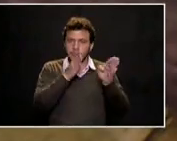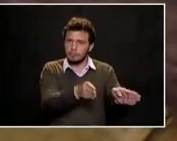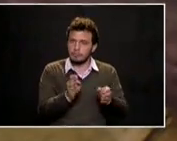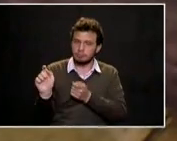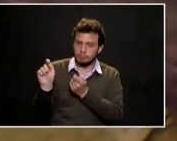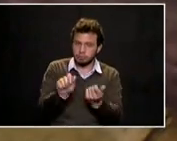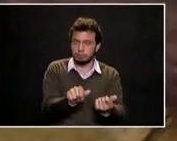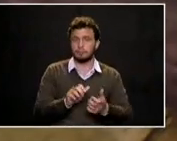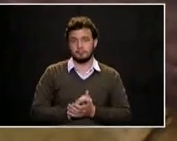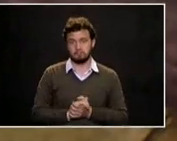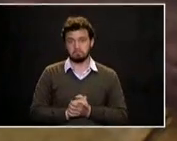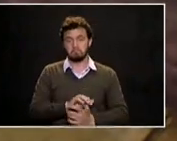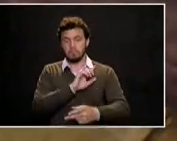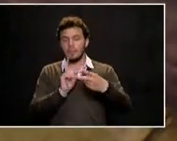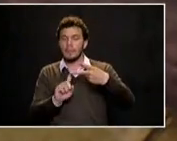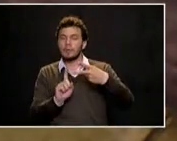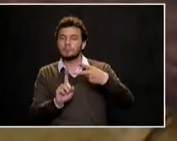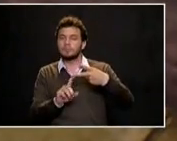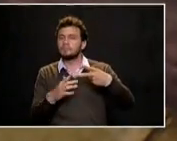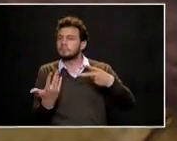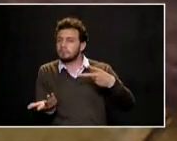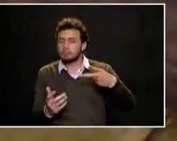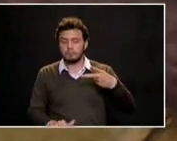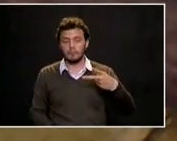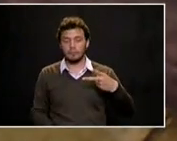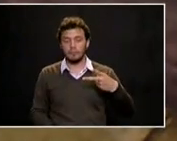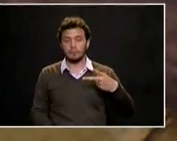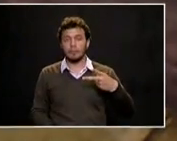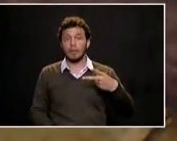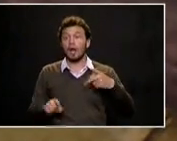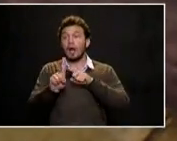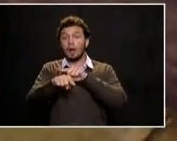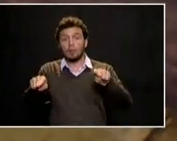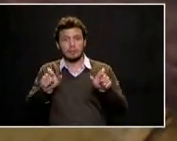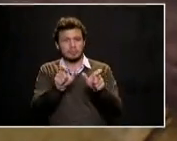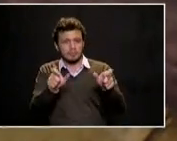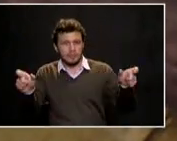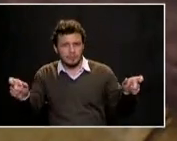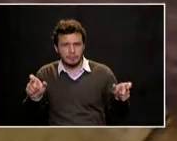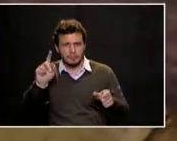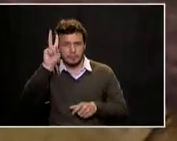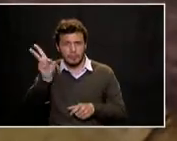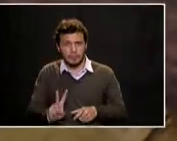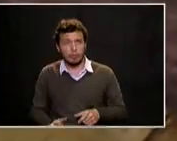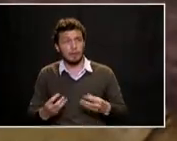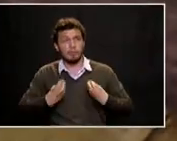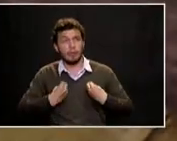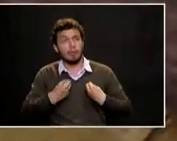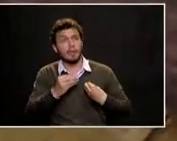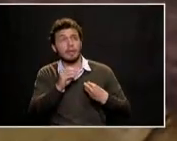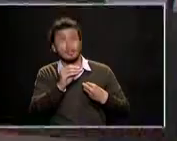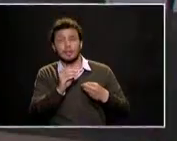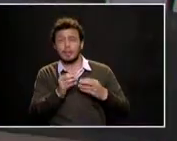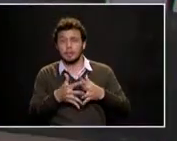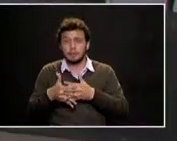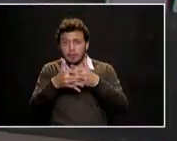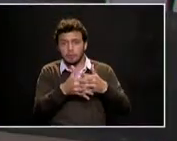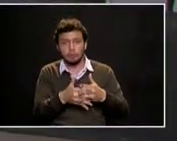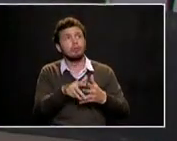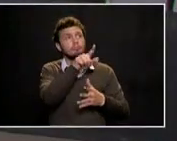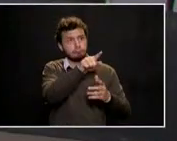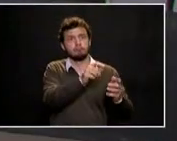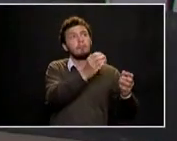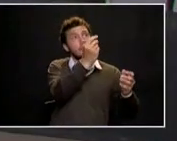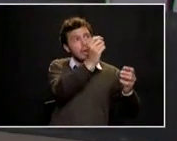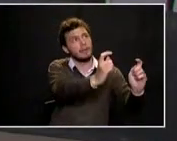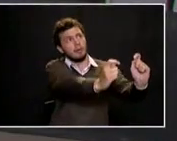inversión de venezolanos, empresarios venezolanos que están en Estados Unidos, que vengan acá e inviertan en sus compatriotas. Y tres, hay muchos puestos de trabajo que no estamos tomando los